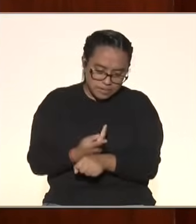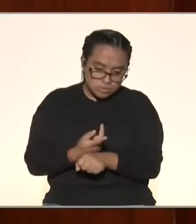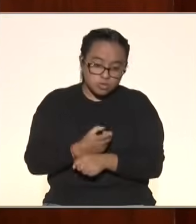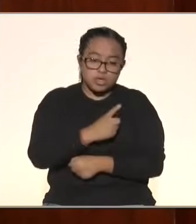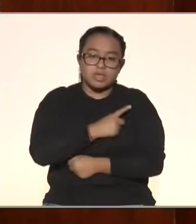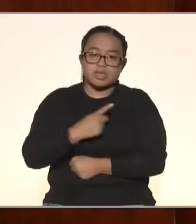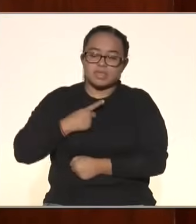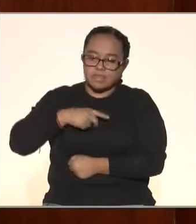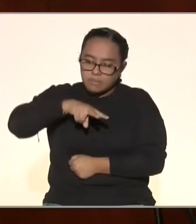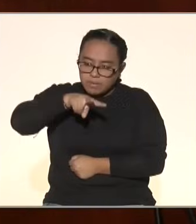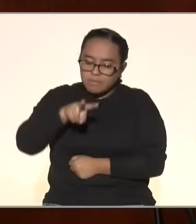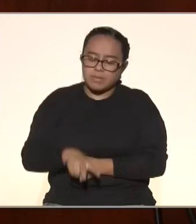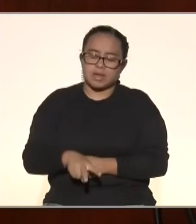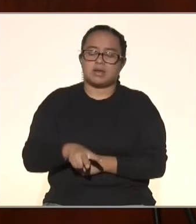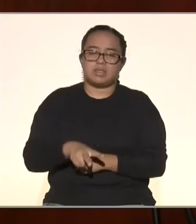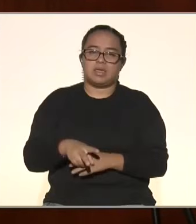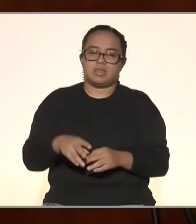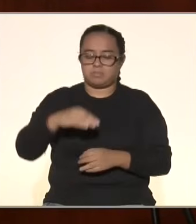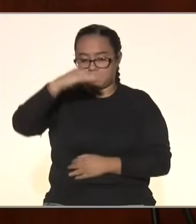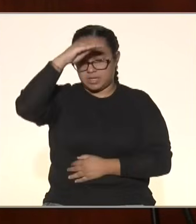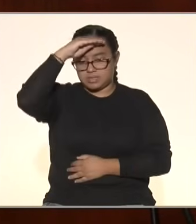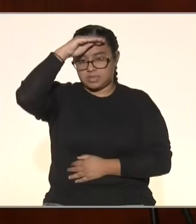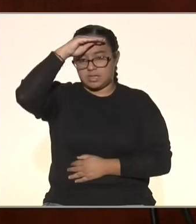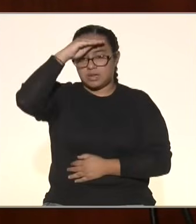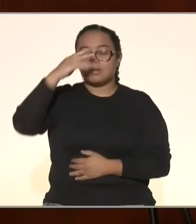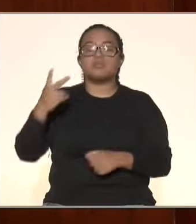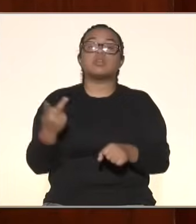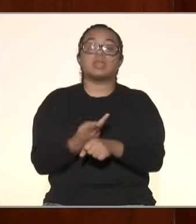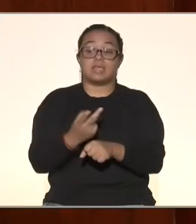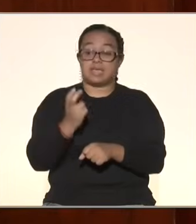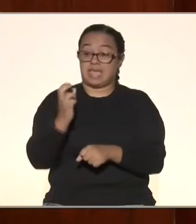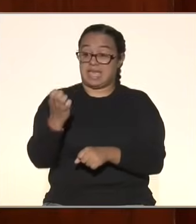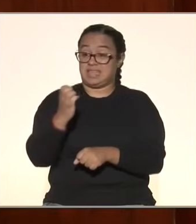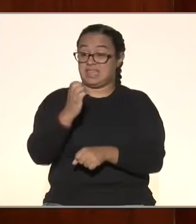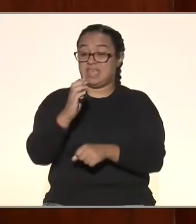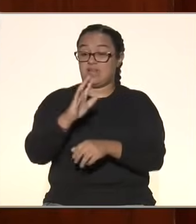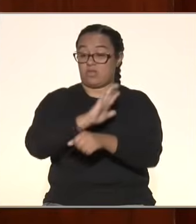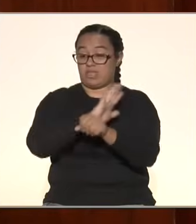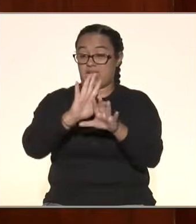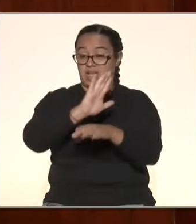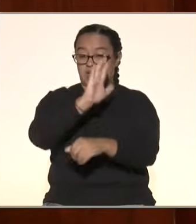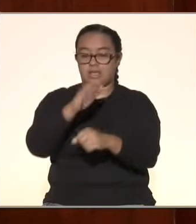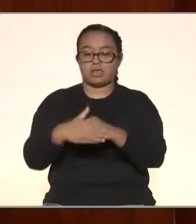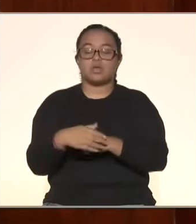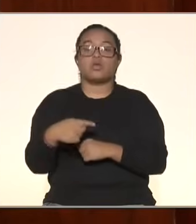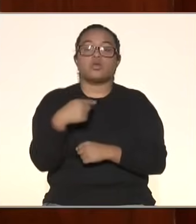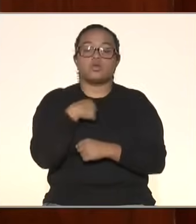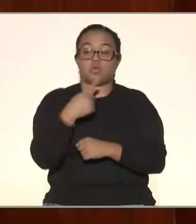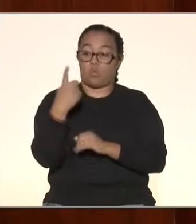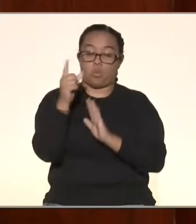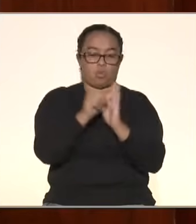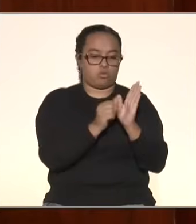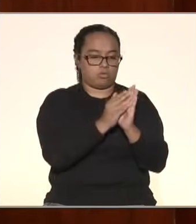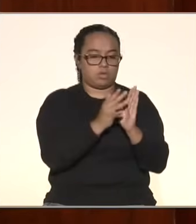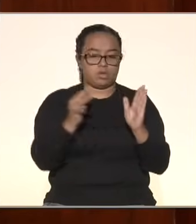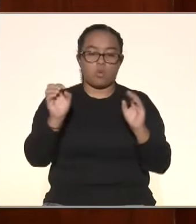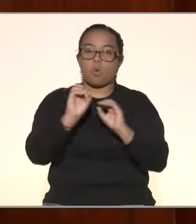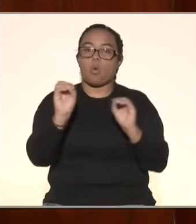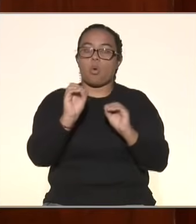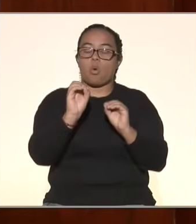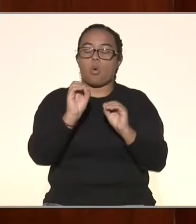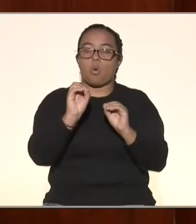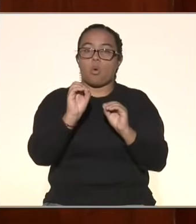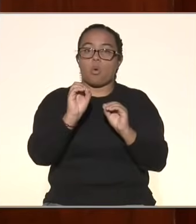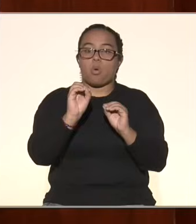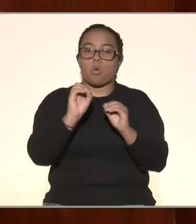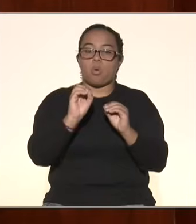muy importante ser realista, porque ¿qué pasa? Estamos terminando enero y entonces no he cumplido en un mes el haber dejado de